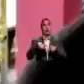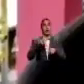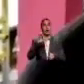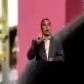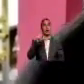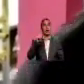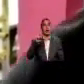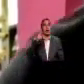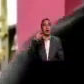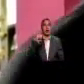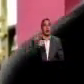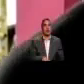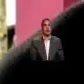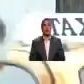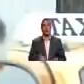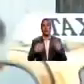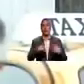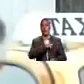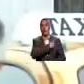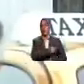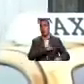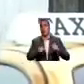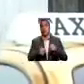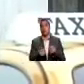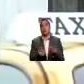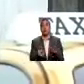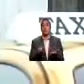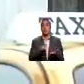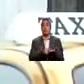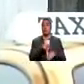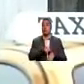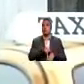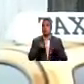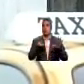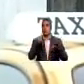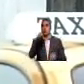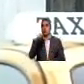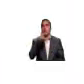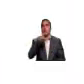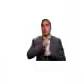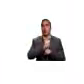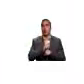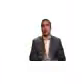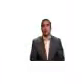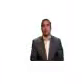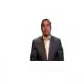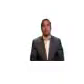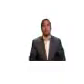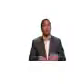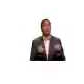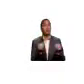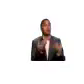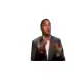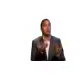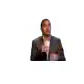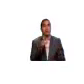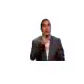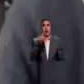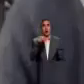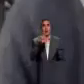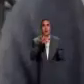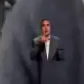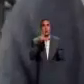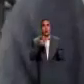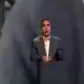Calderón. Estuvo muy fuerte el temblor. La réplica más grande ocurrió a las 7:02, con una magnitud de